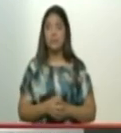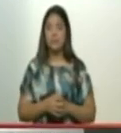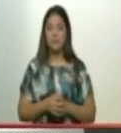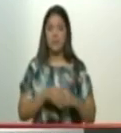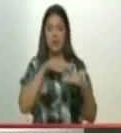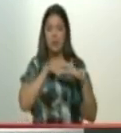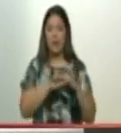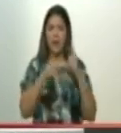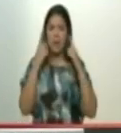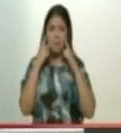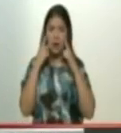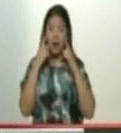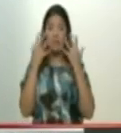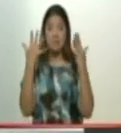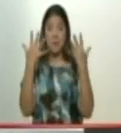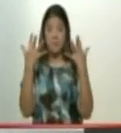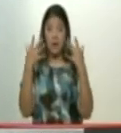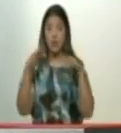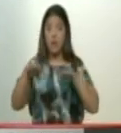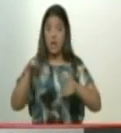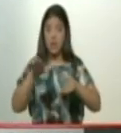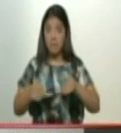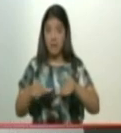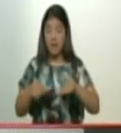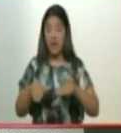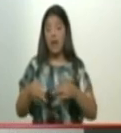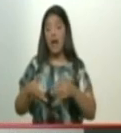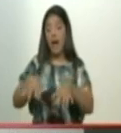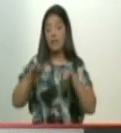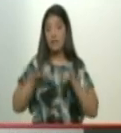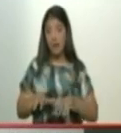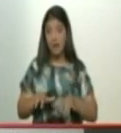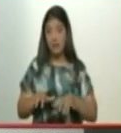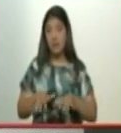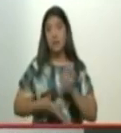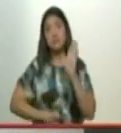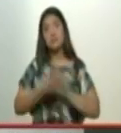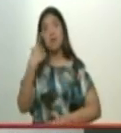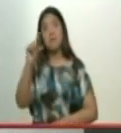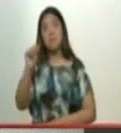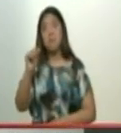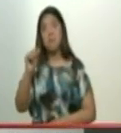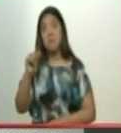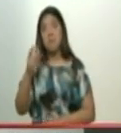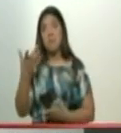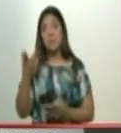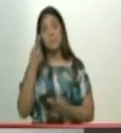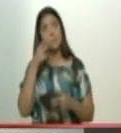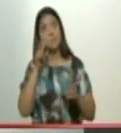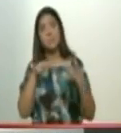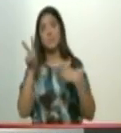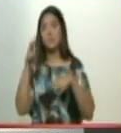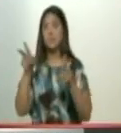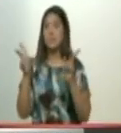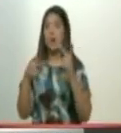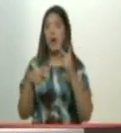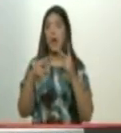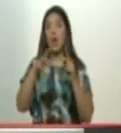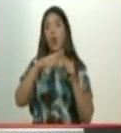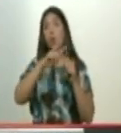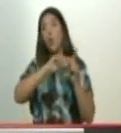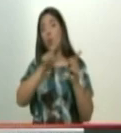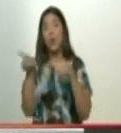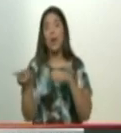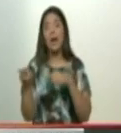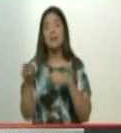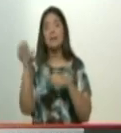la cabeza, manos y pies en bolsas en el asiento trasero. Parten con rumbo desconocido, realizando un recorrido por la Corta Mil, por el sector